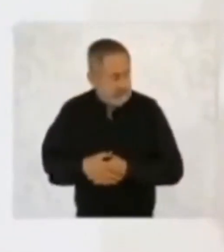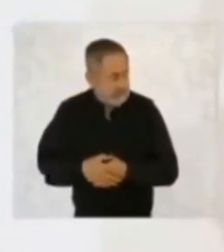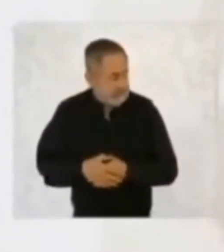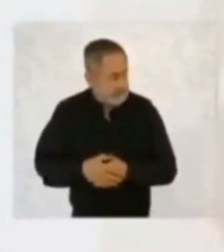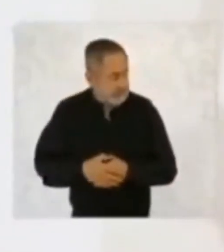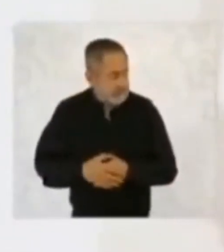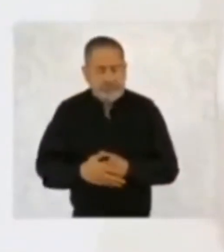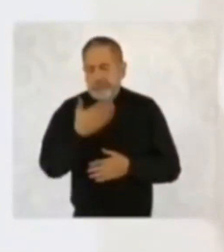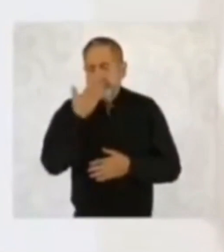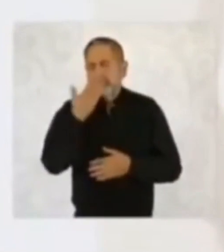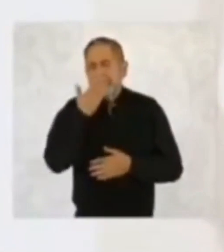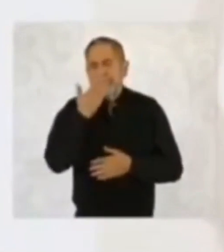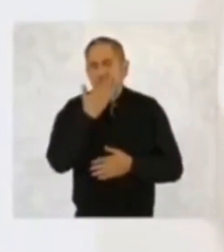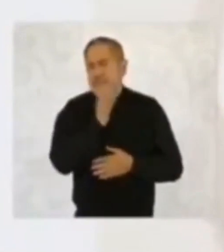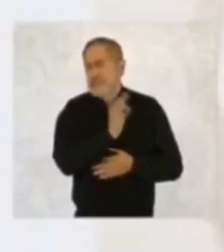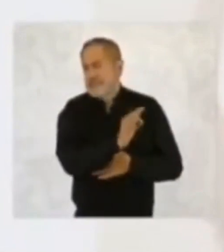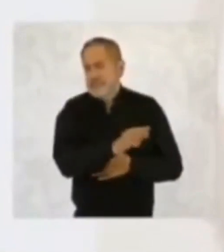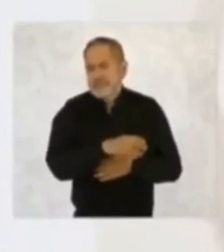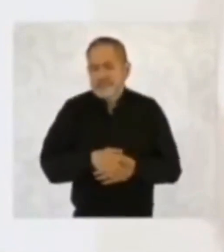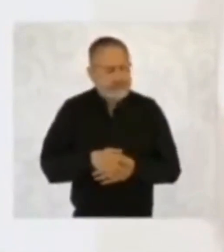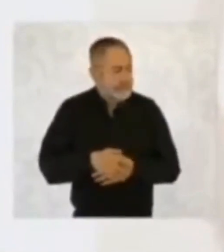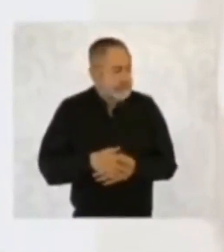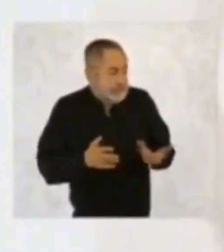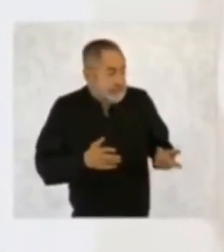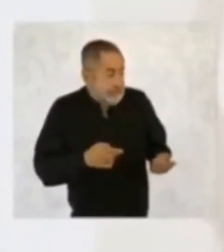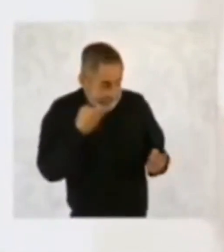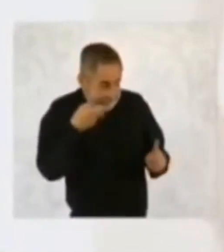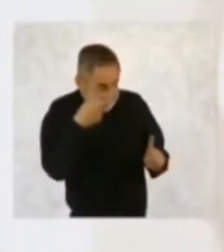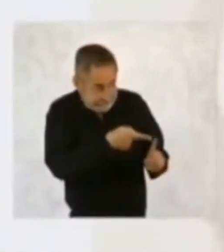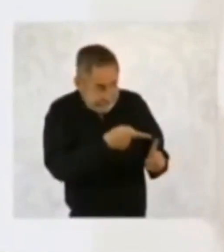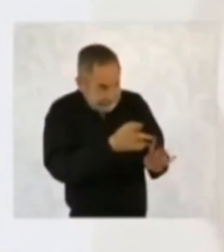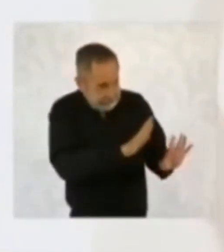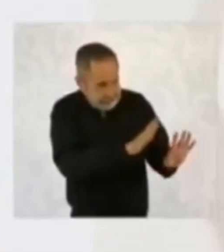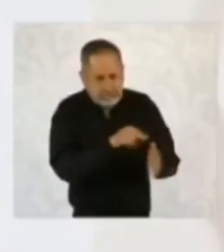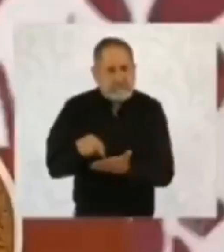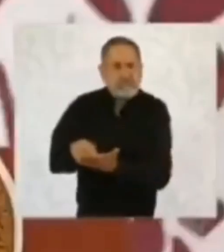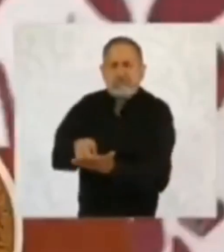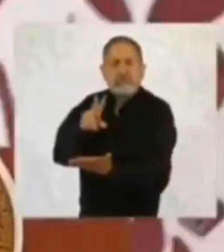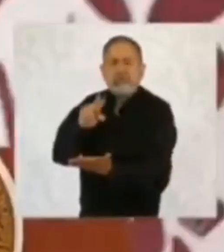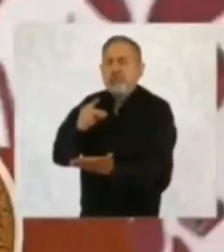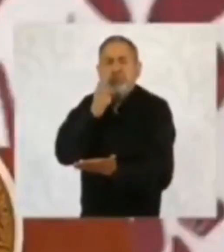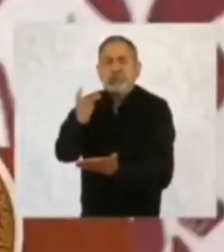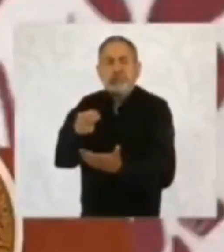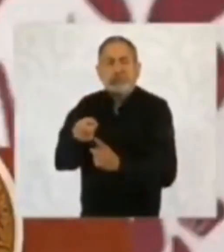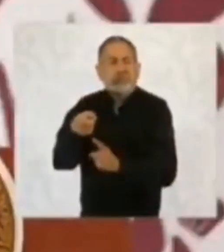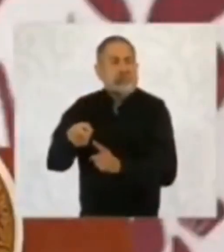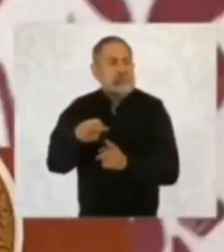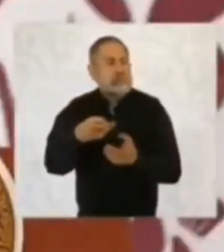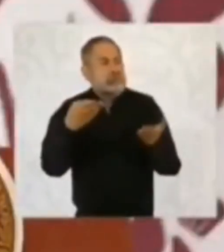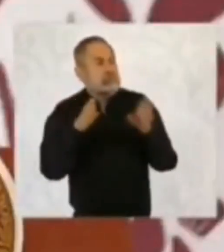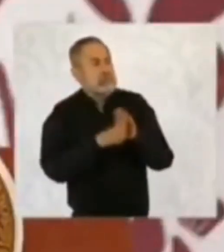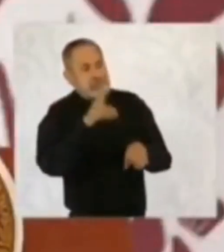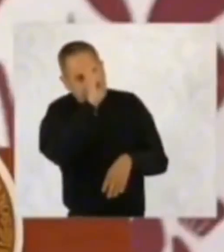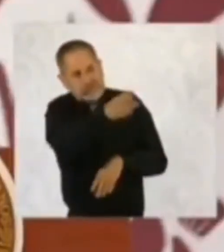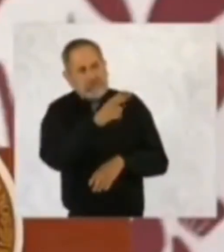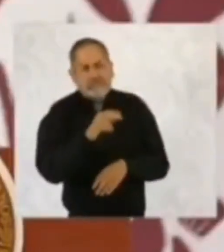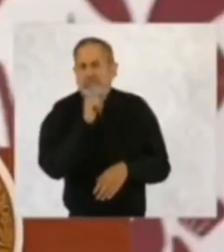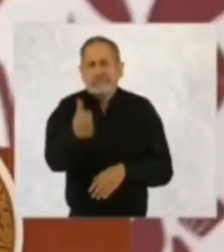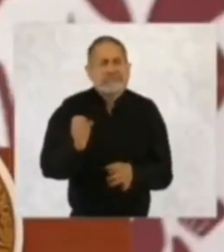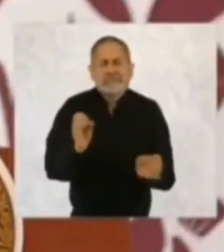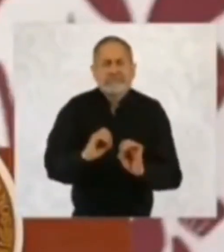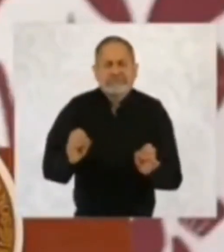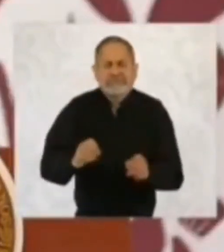bueno, porque no está planteando censura de ninguna manera esta ley. Entonces, al